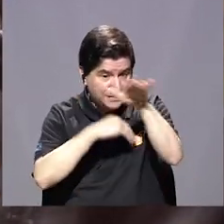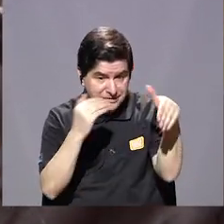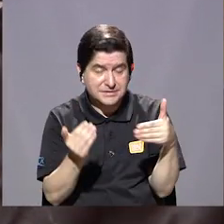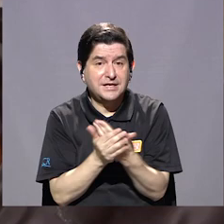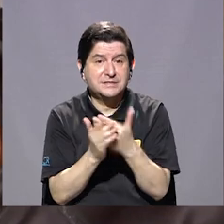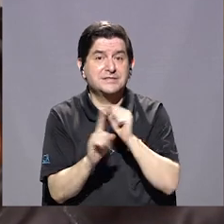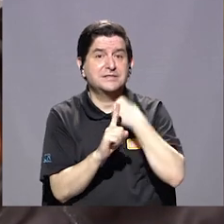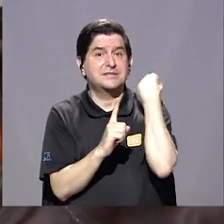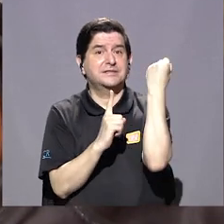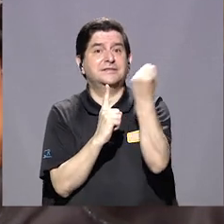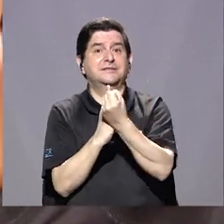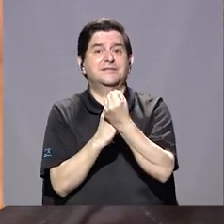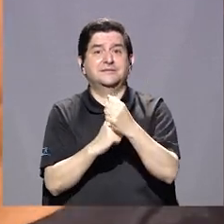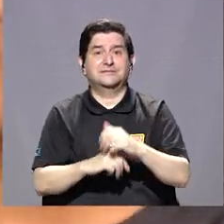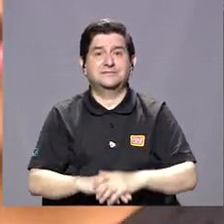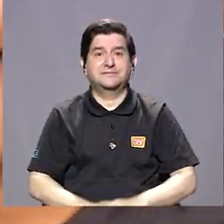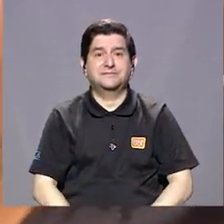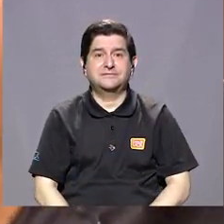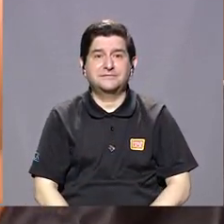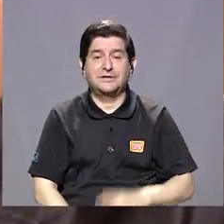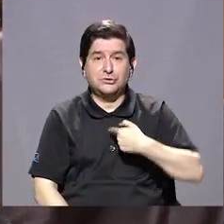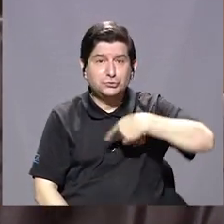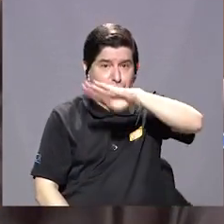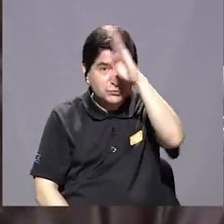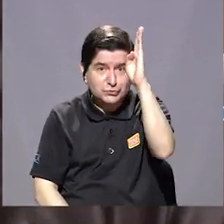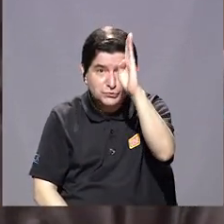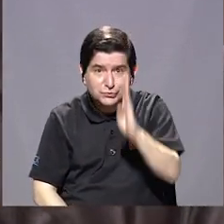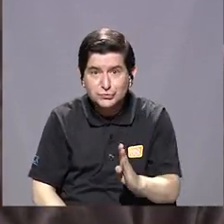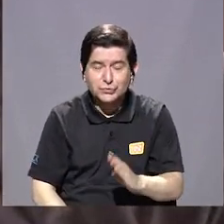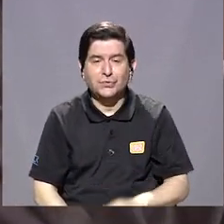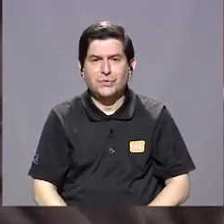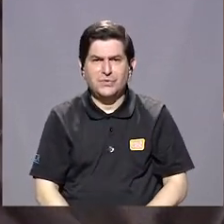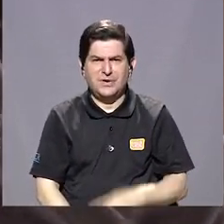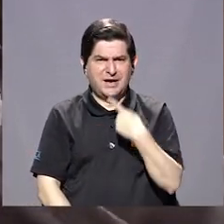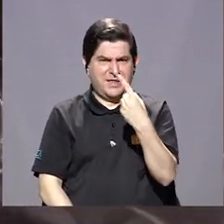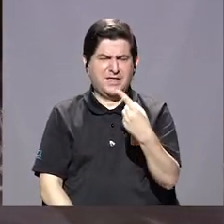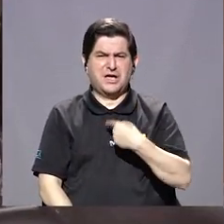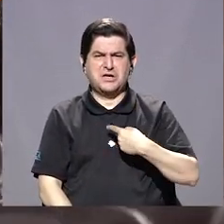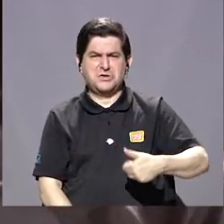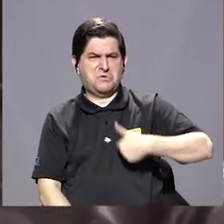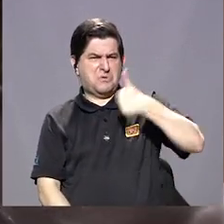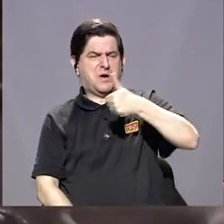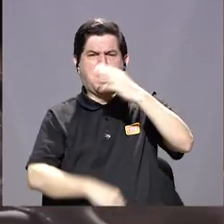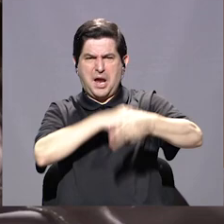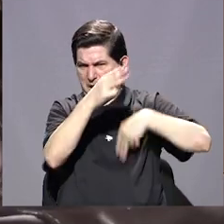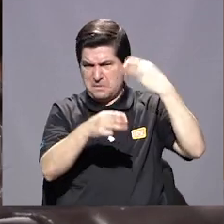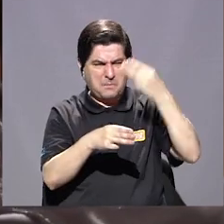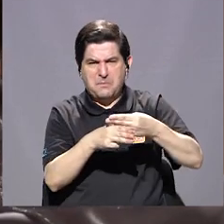este asunto es, yo nunca dije, yo voy a ser campeona mundial.